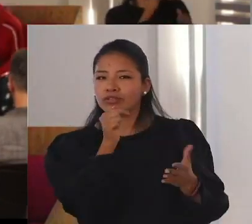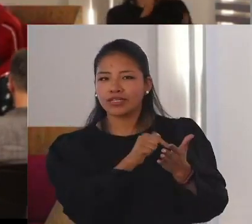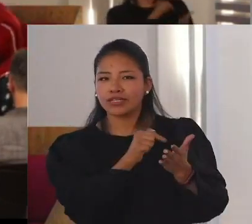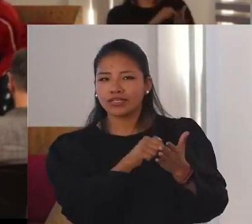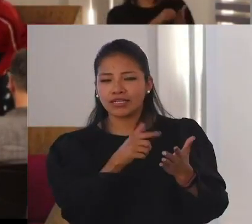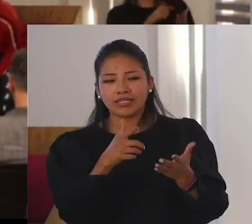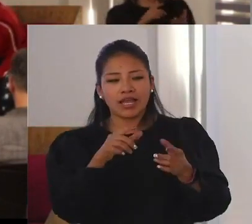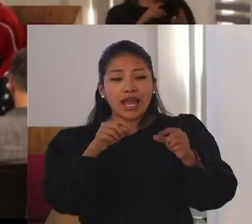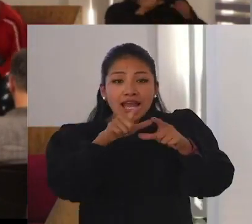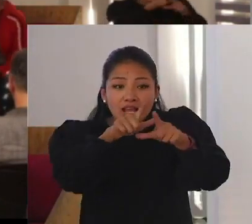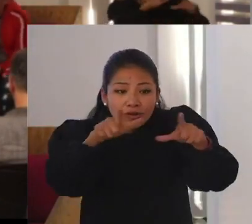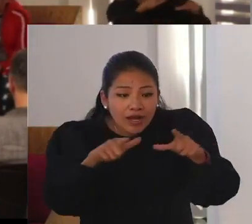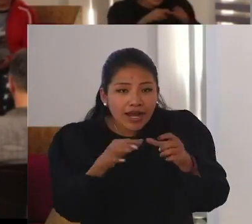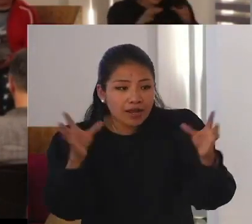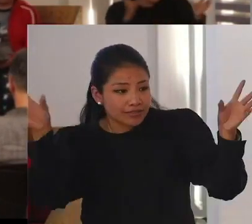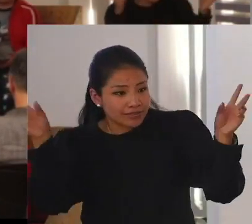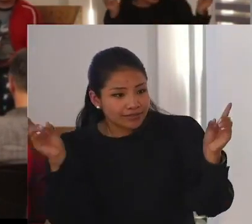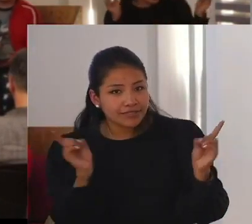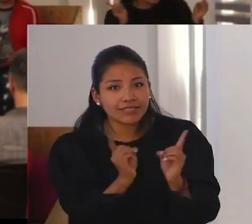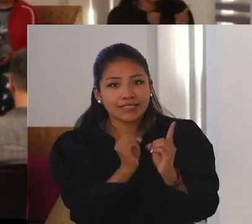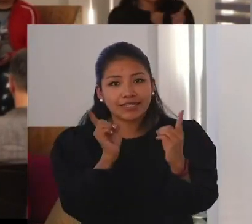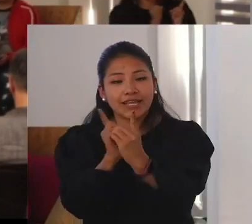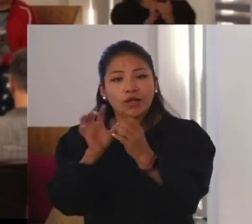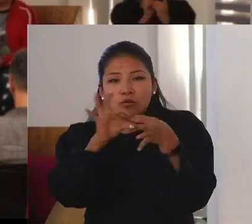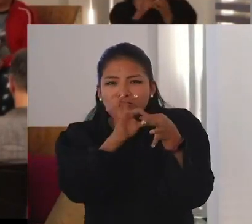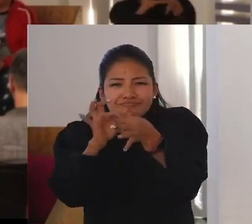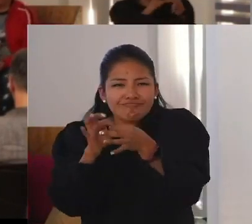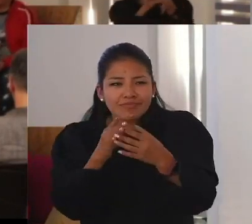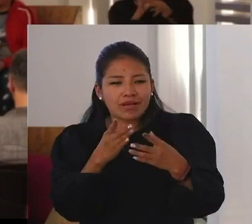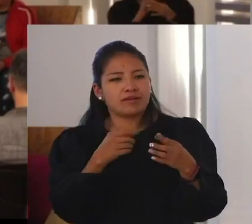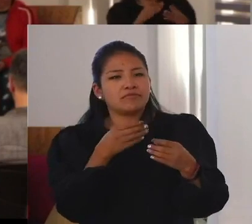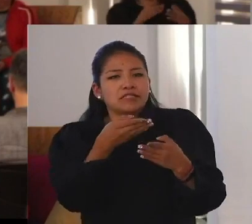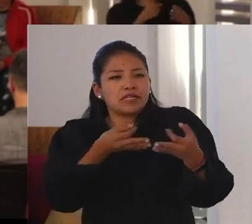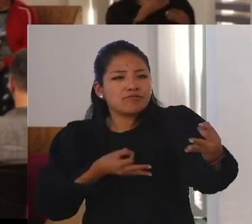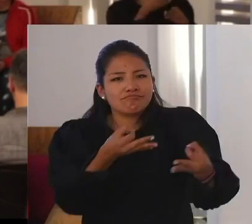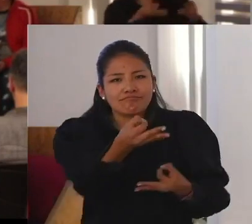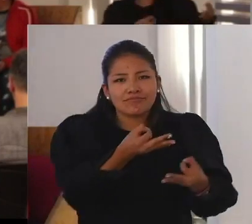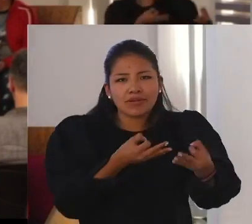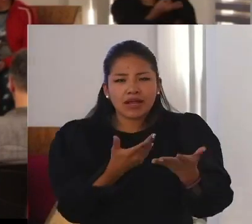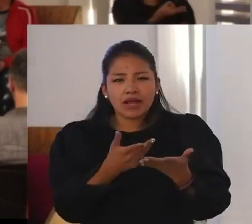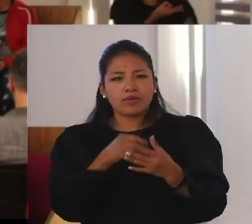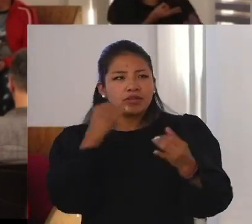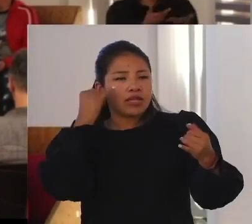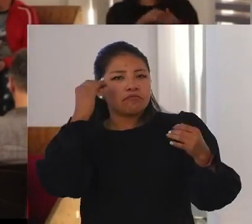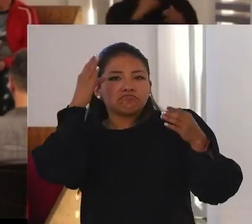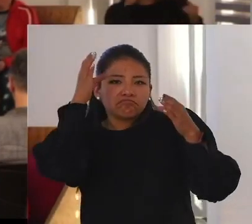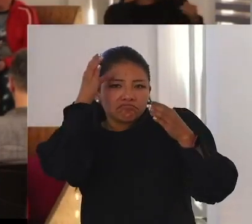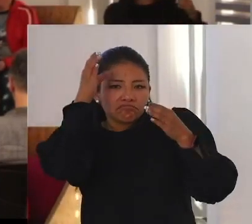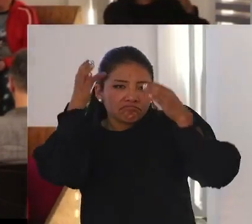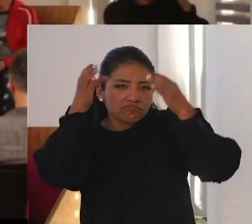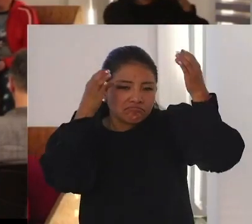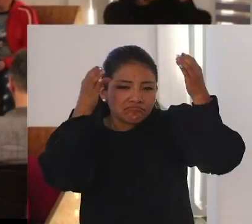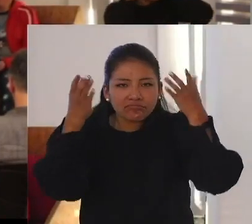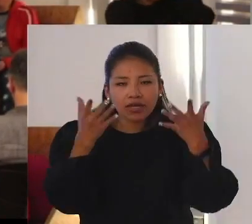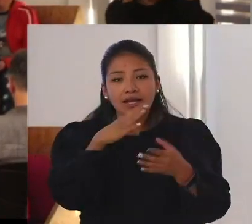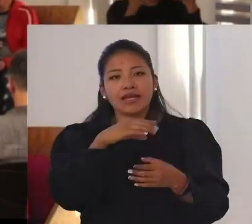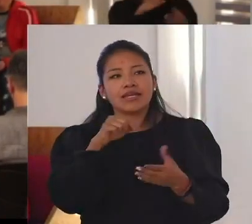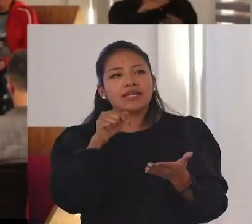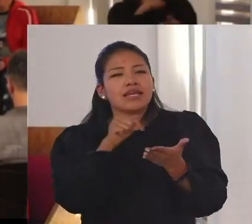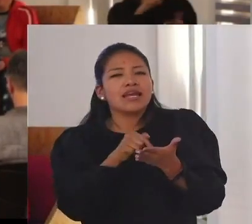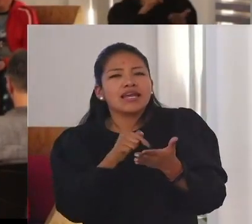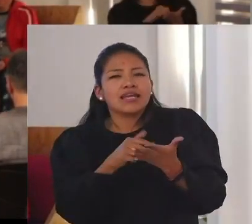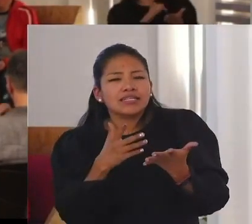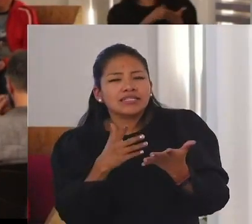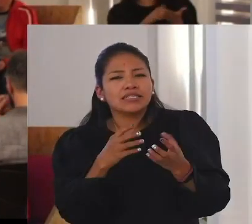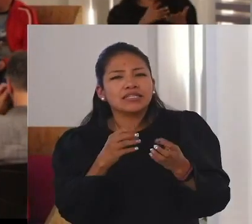de intercambio de de polémica esta polifonía y esta construcción de